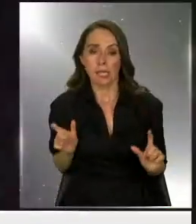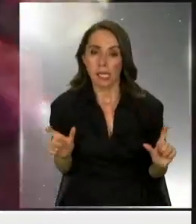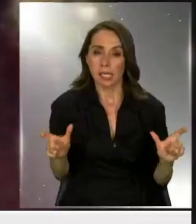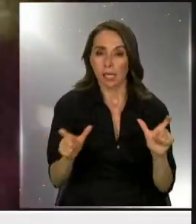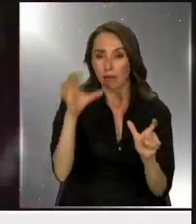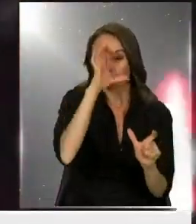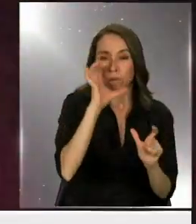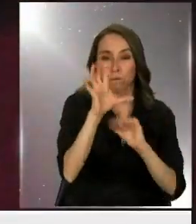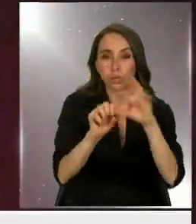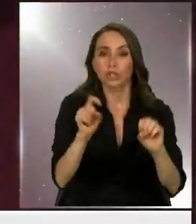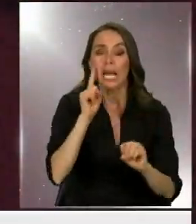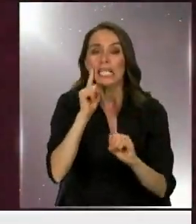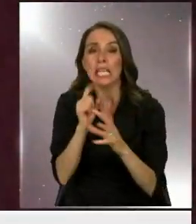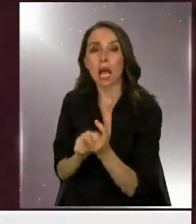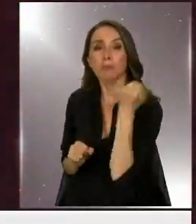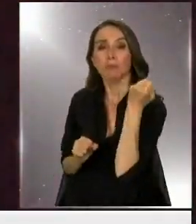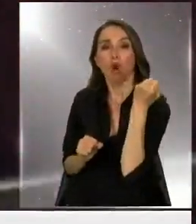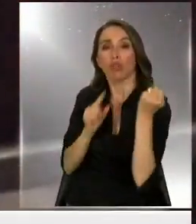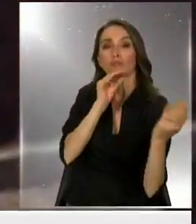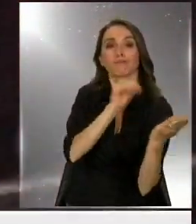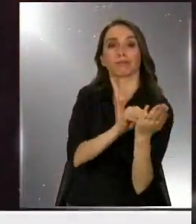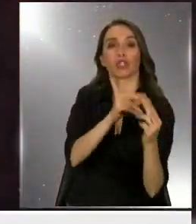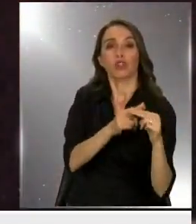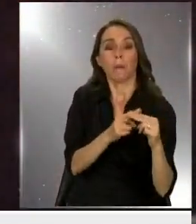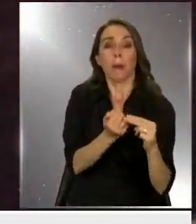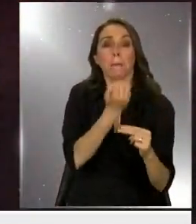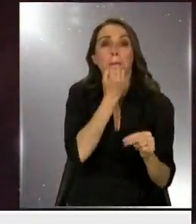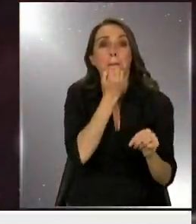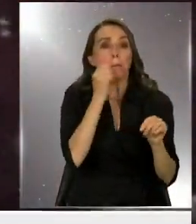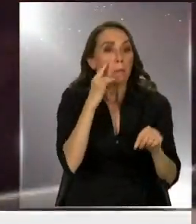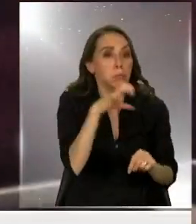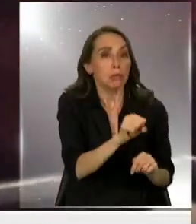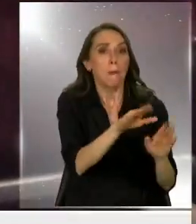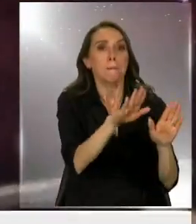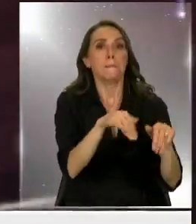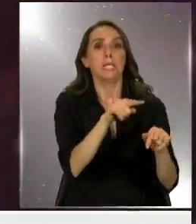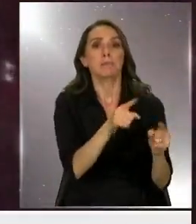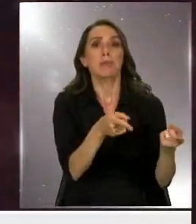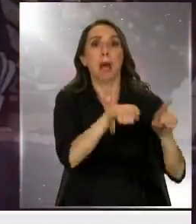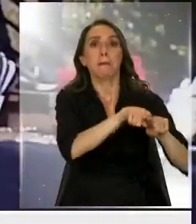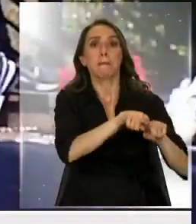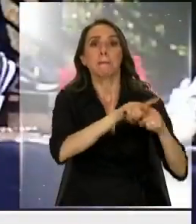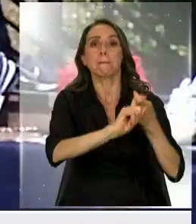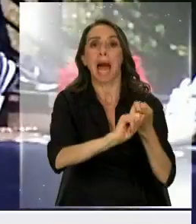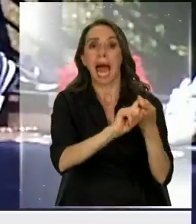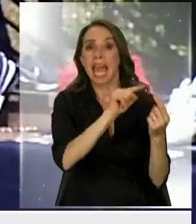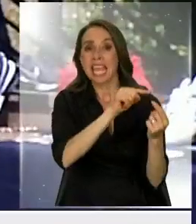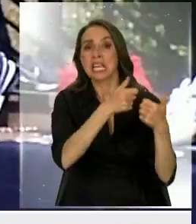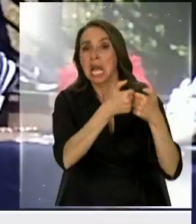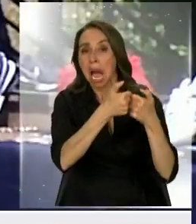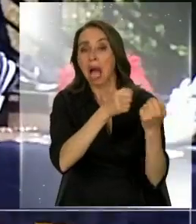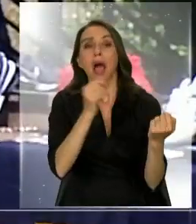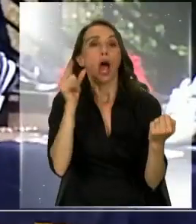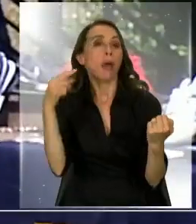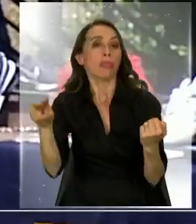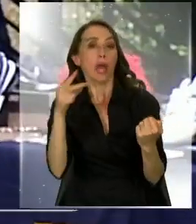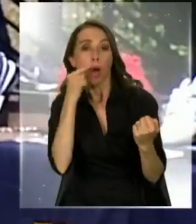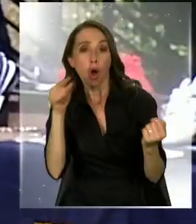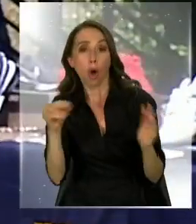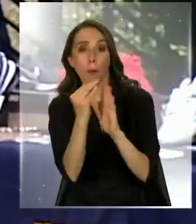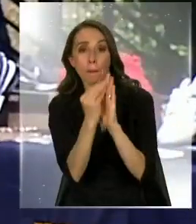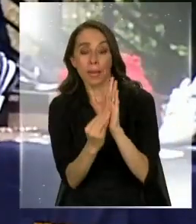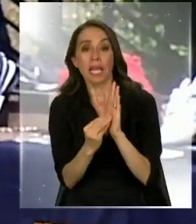identificar a esos testaferros que resultaron ser las parejas de los cabecillas de la agrupación. Creaban inmobiliarias ficticias, las cuales no